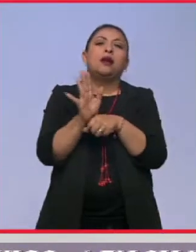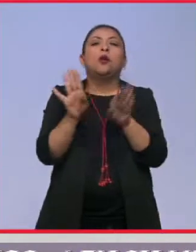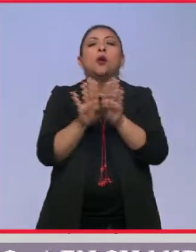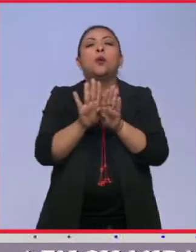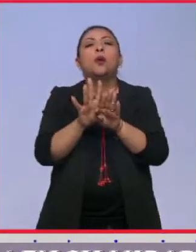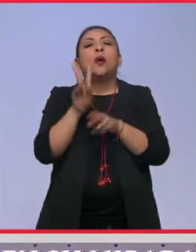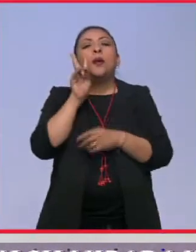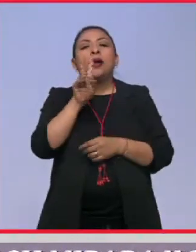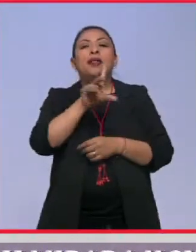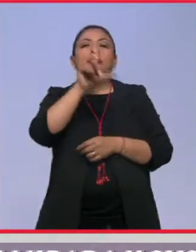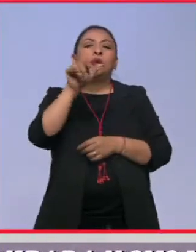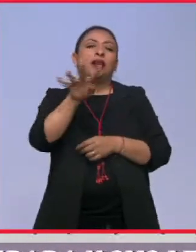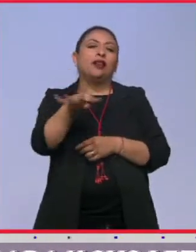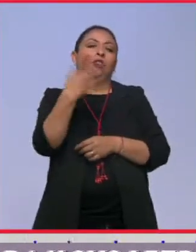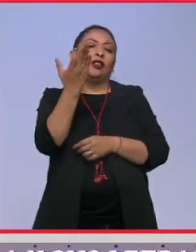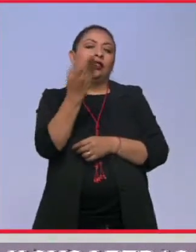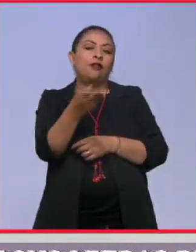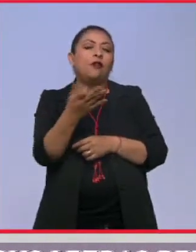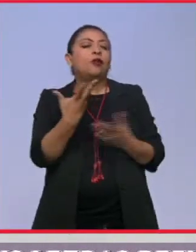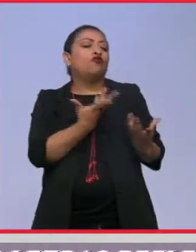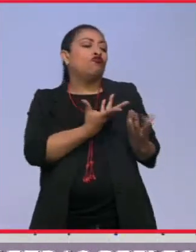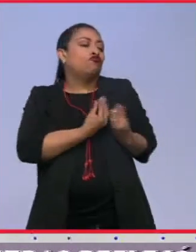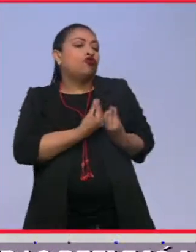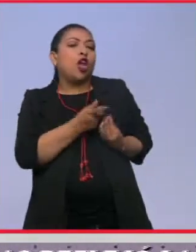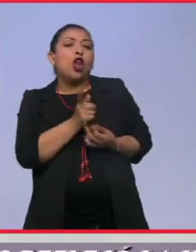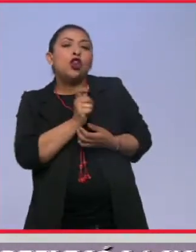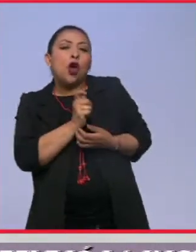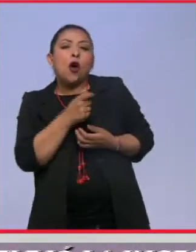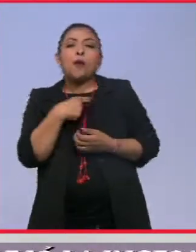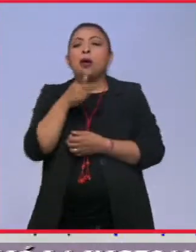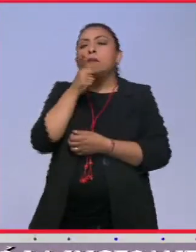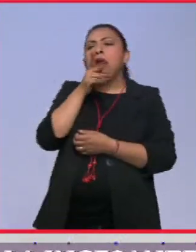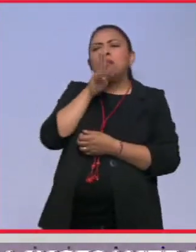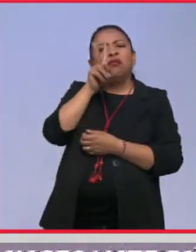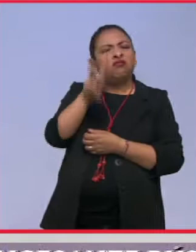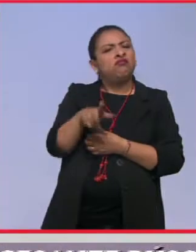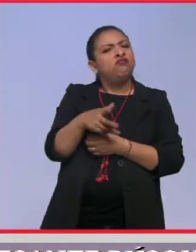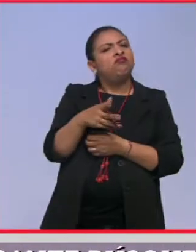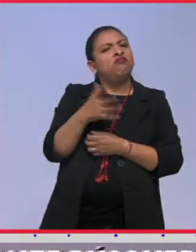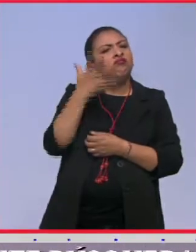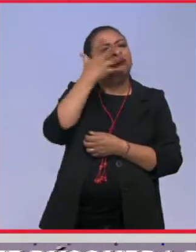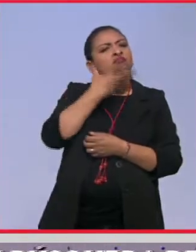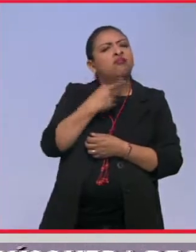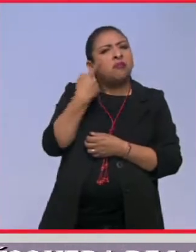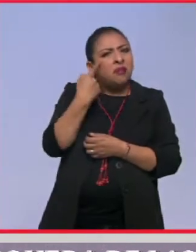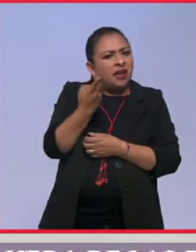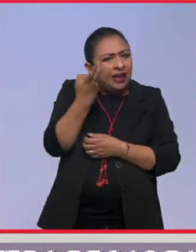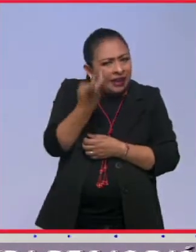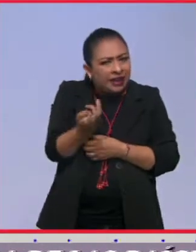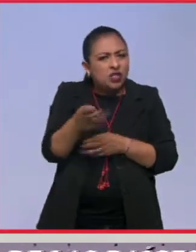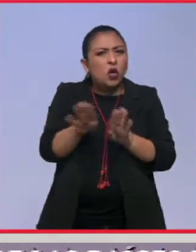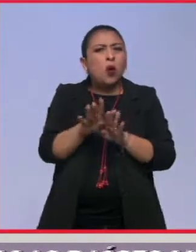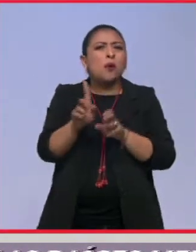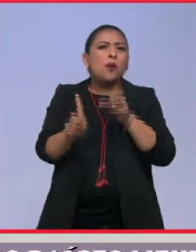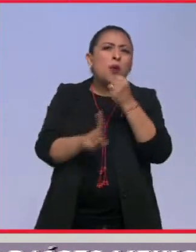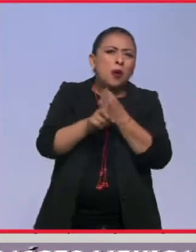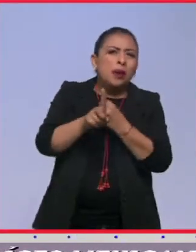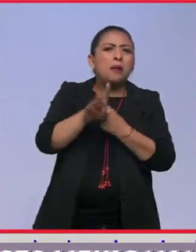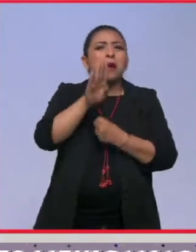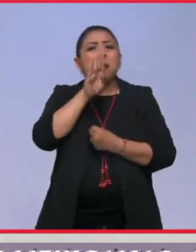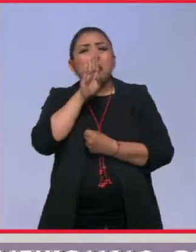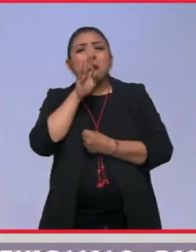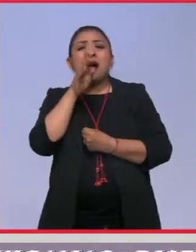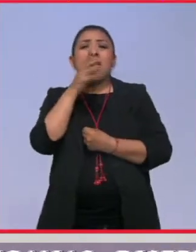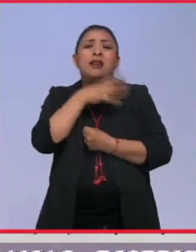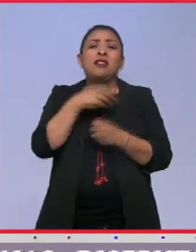para verla después del 14 de febrero con la novia, con los papás. Te la puedes pasar muy bien, porque también refleja justo eso, ¿no? El conflicto entre una madre y su